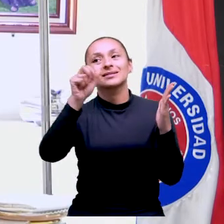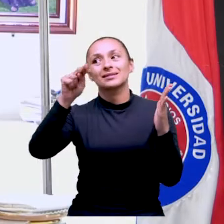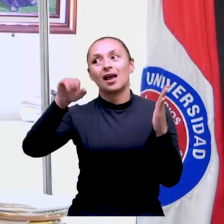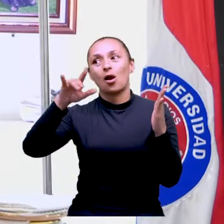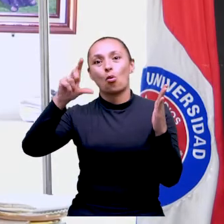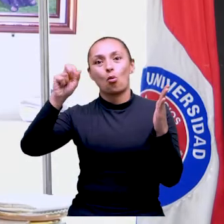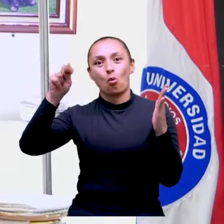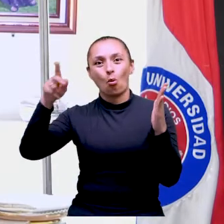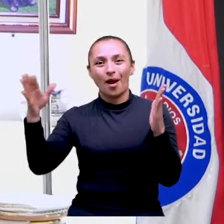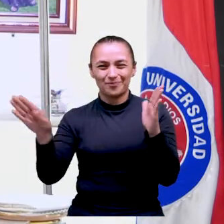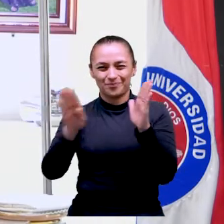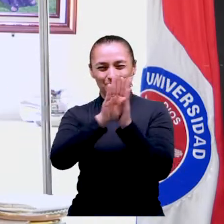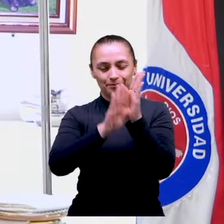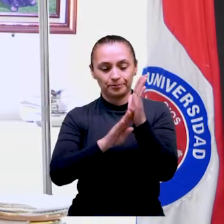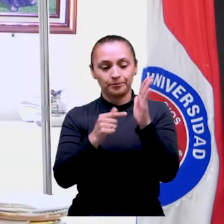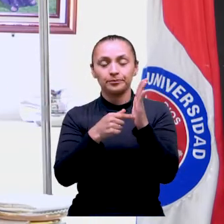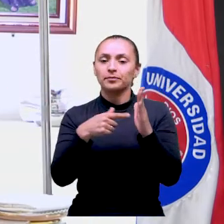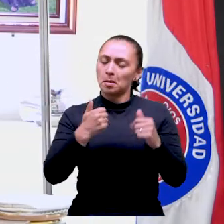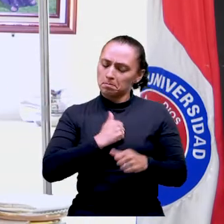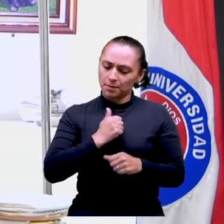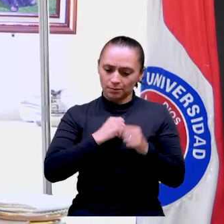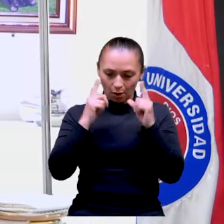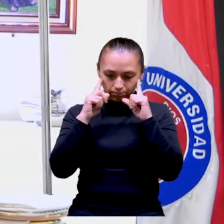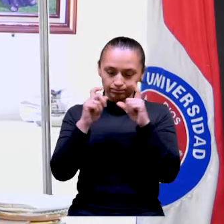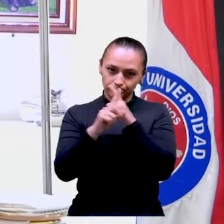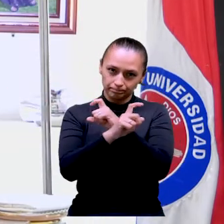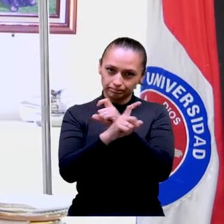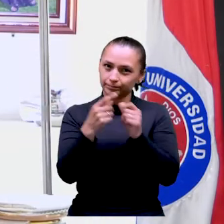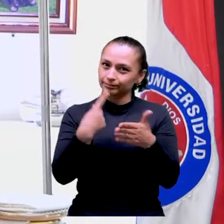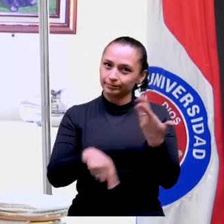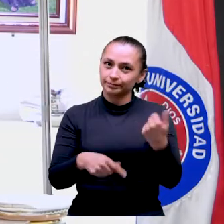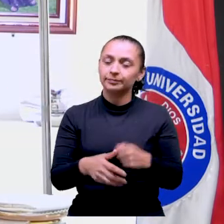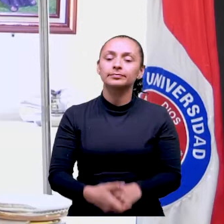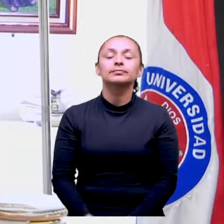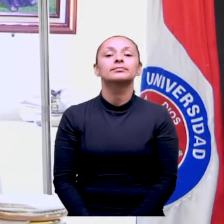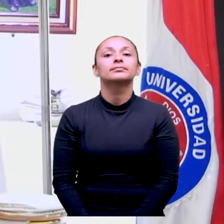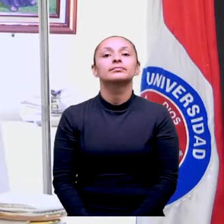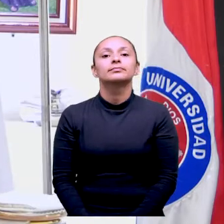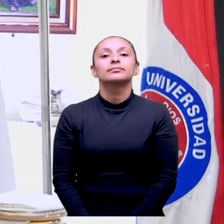dios según san juan' y yo quiero que meditemos